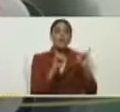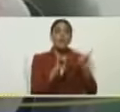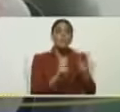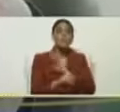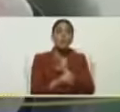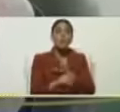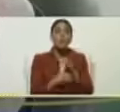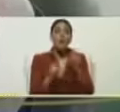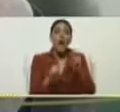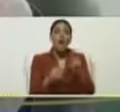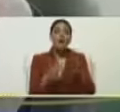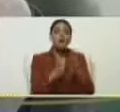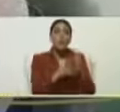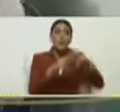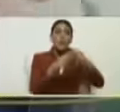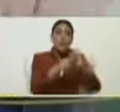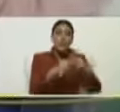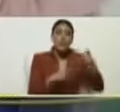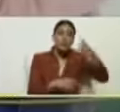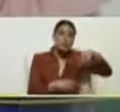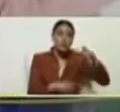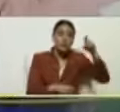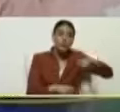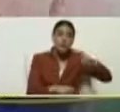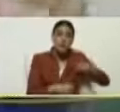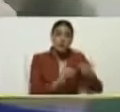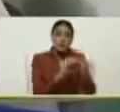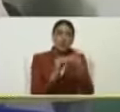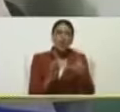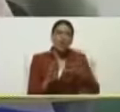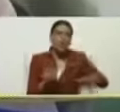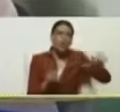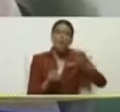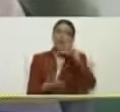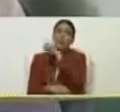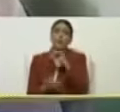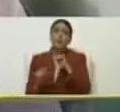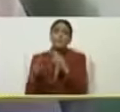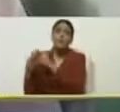¿Y los repuestos de dónde son? De Gringolandia.